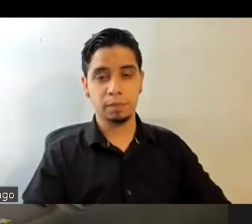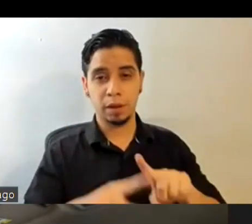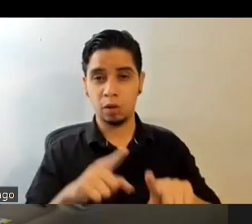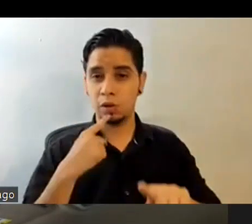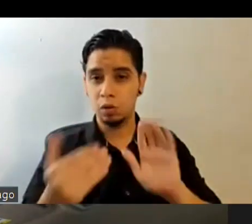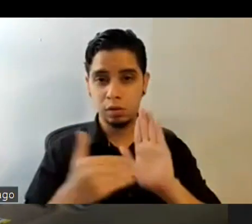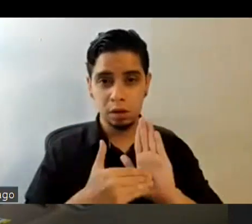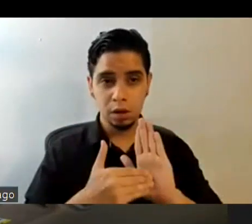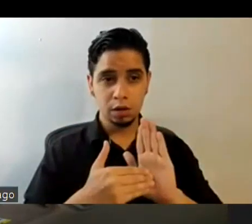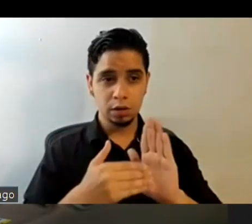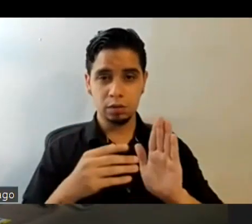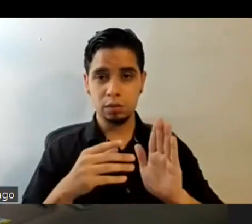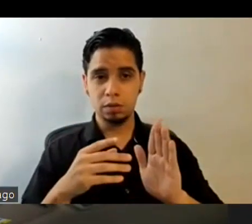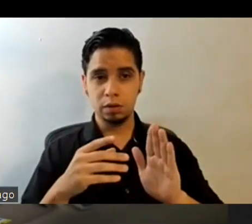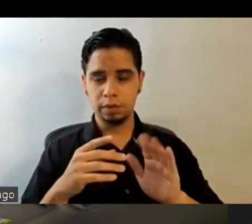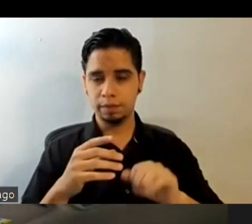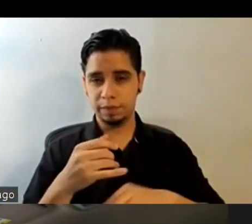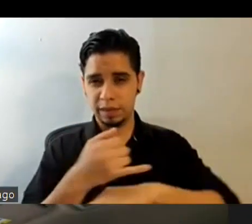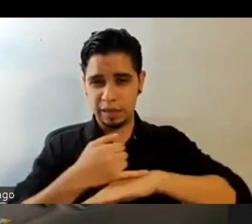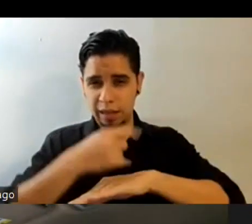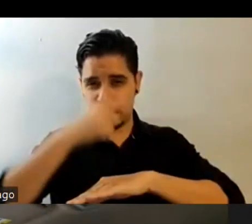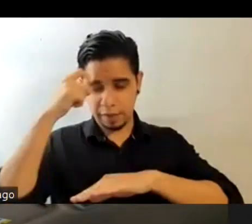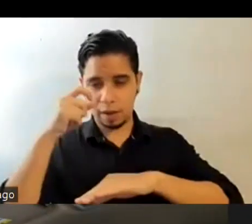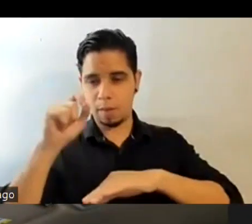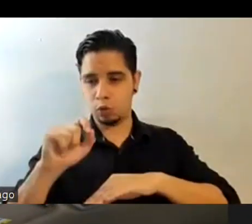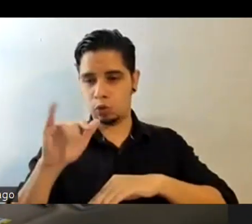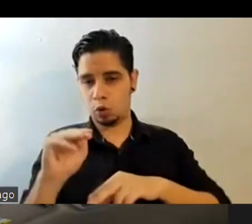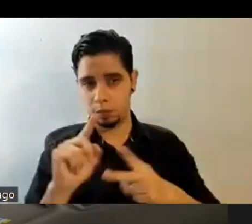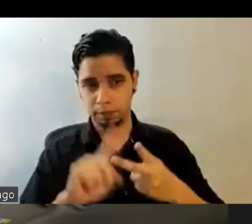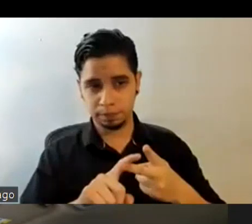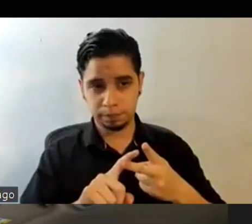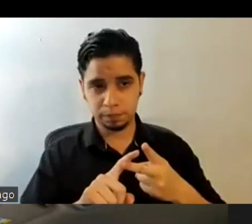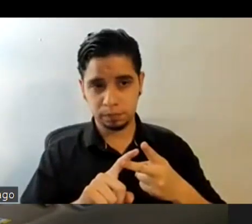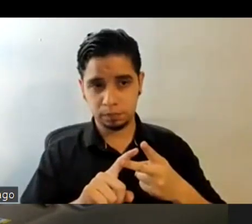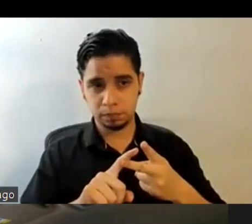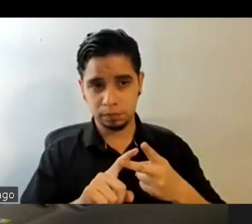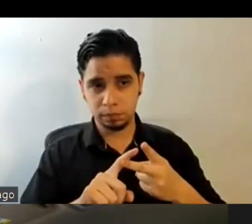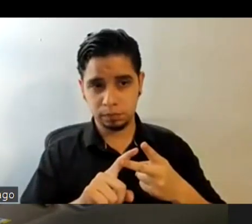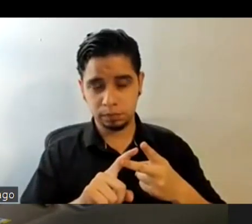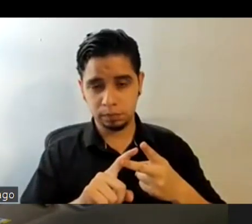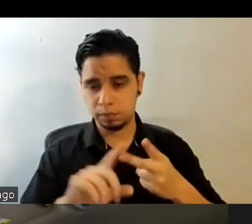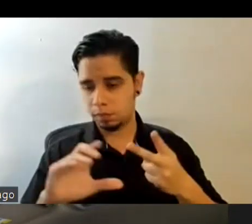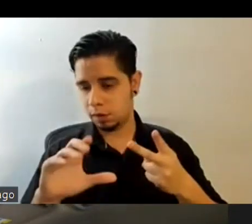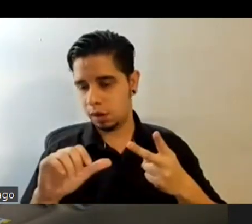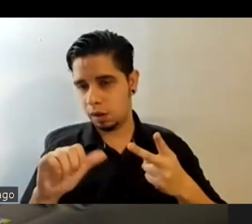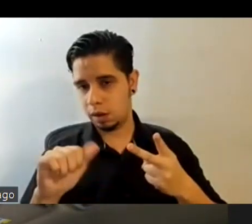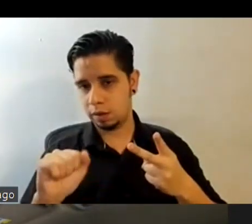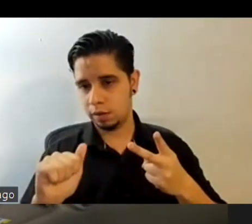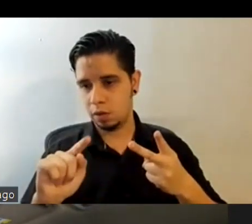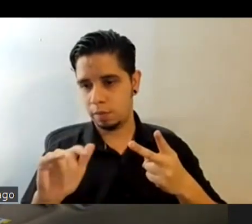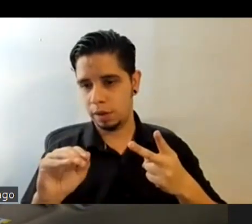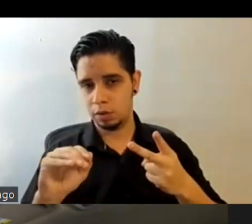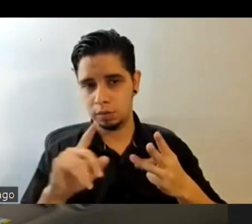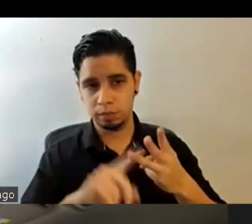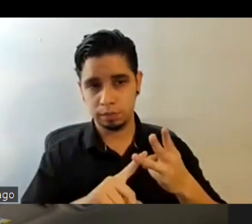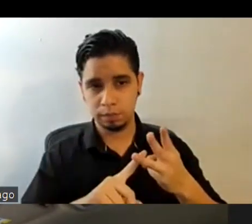vamos a encontrar, bueno, islanegra.com, me parece que es, ¿verdad? También está Casa Norberto, está